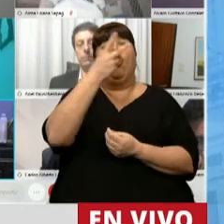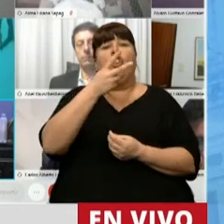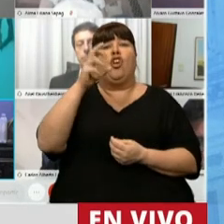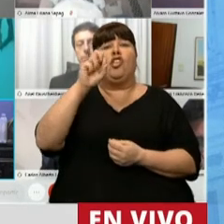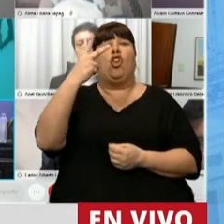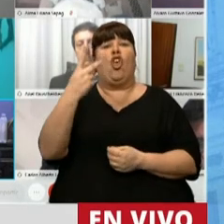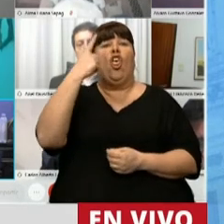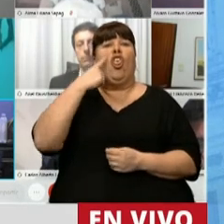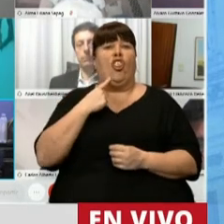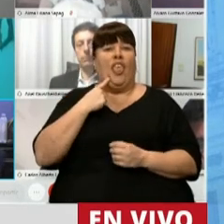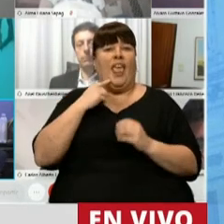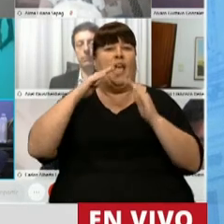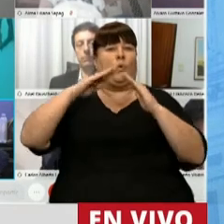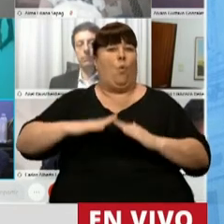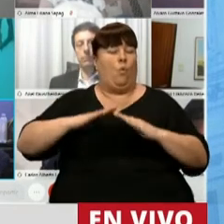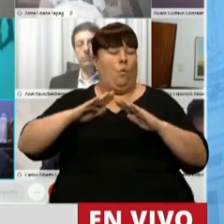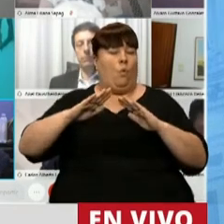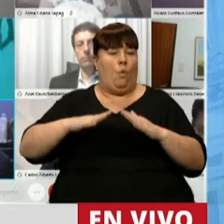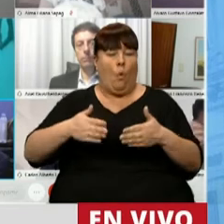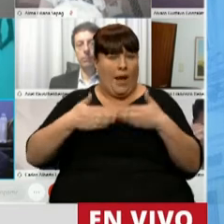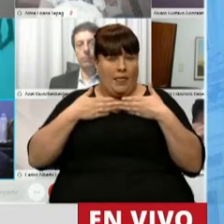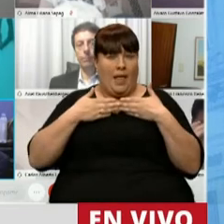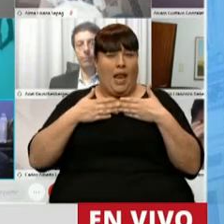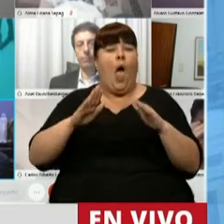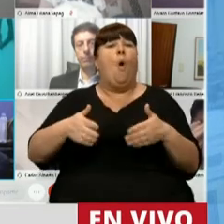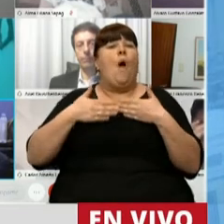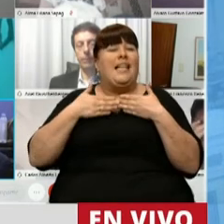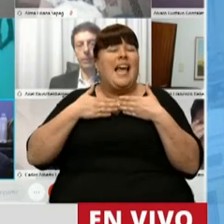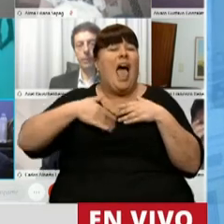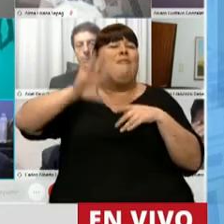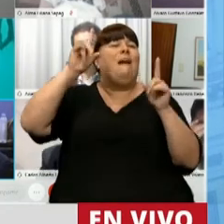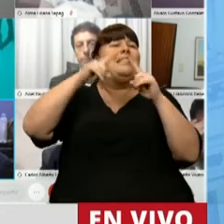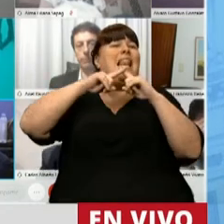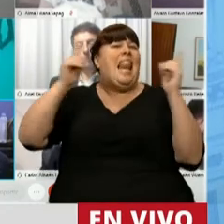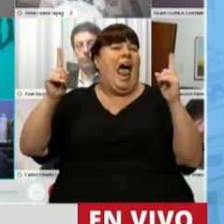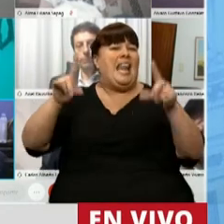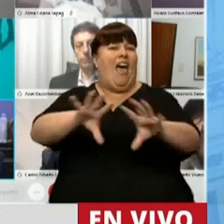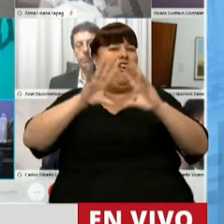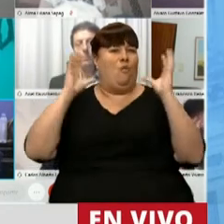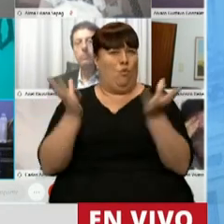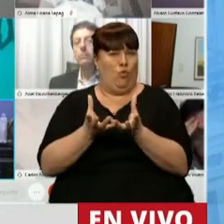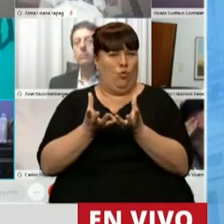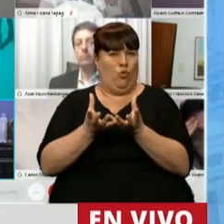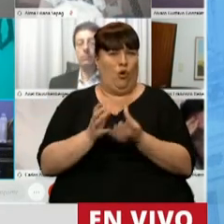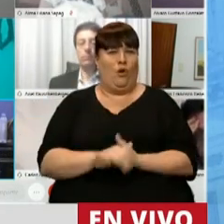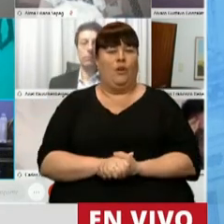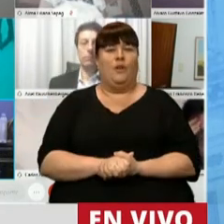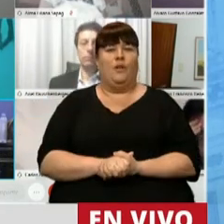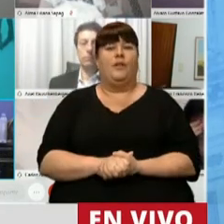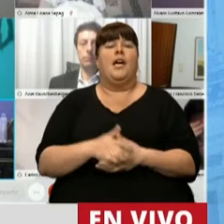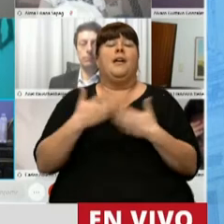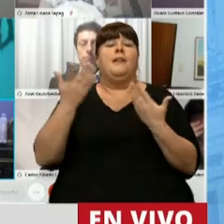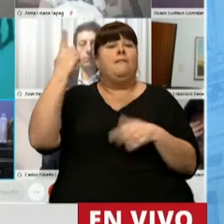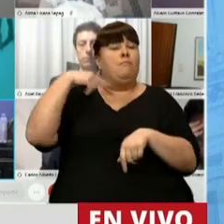202 días de cuarentena, señora presidenta, la cuarentena más larga del mundo. Y en ese